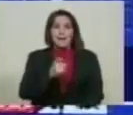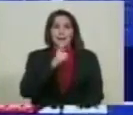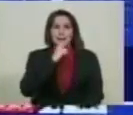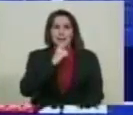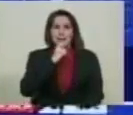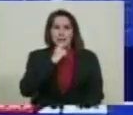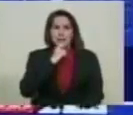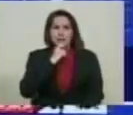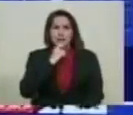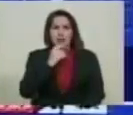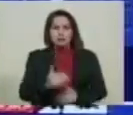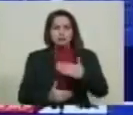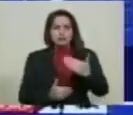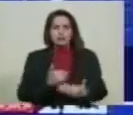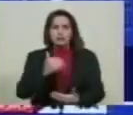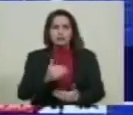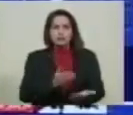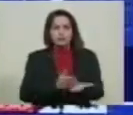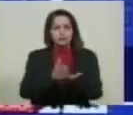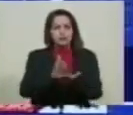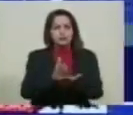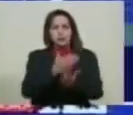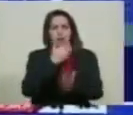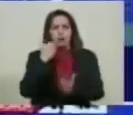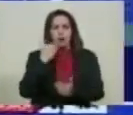más ventajoso de avance.